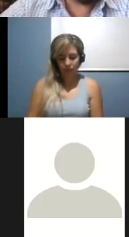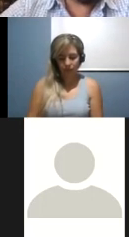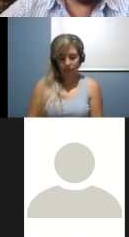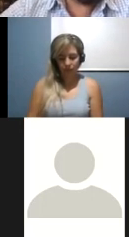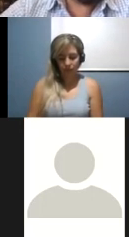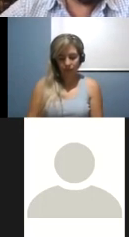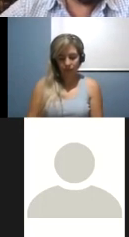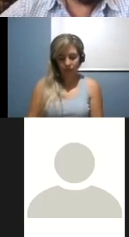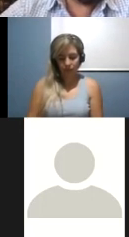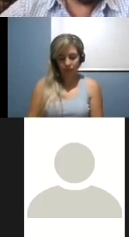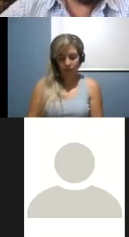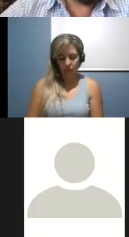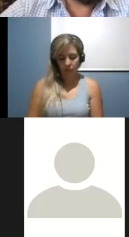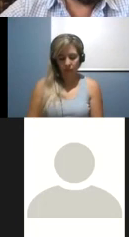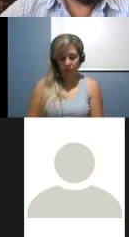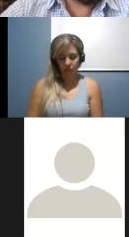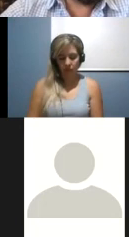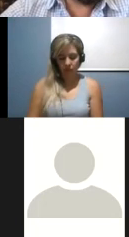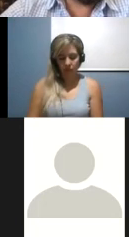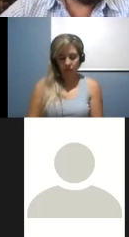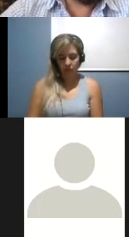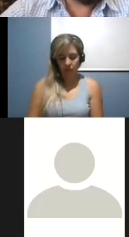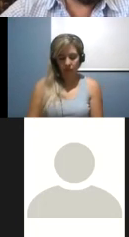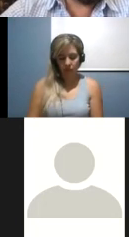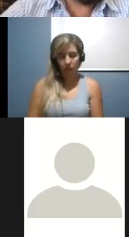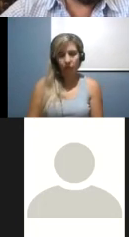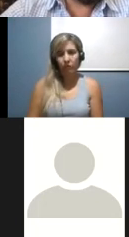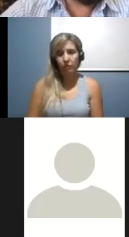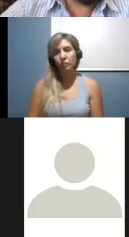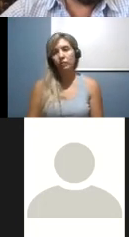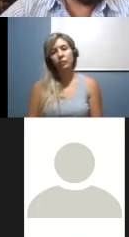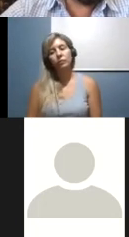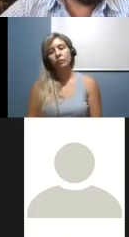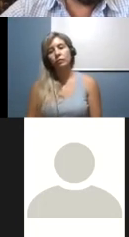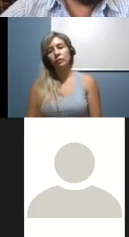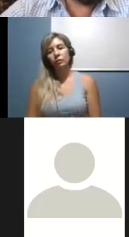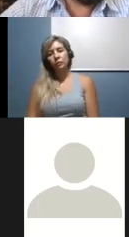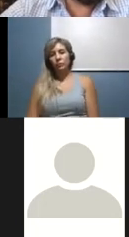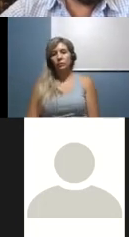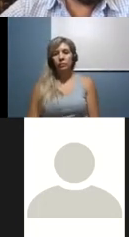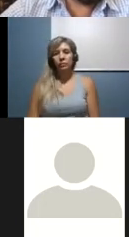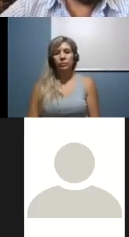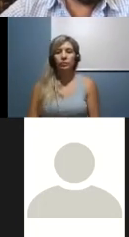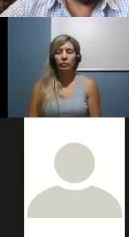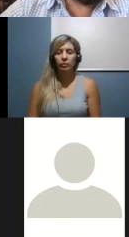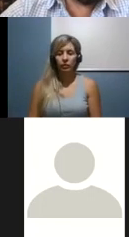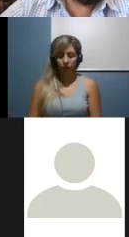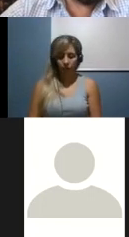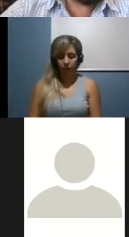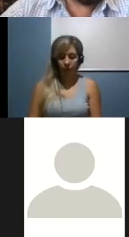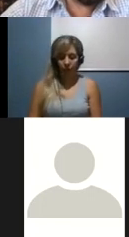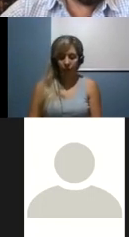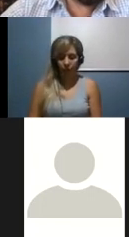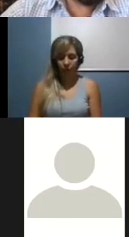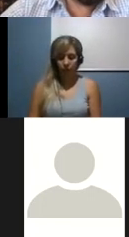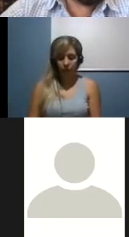esta plasticidad para poder adaptarse. Yo he escuchado a personas decir, bueno, no pierdo el trabajo, tengo que adaptarme,